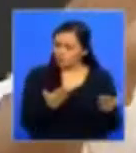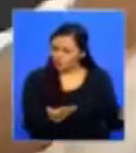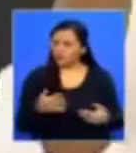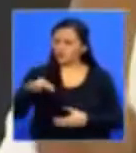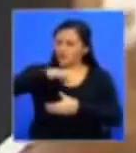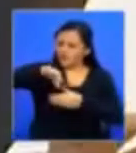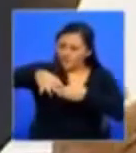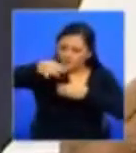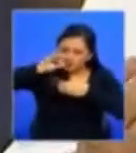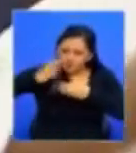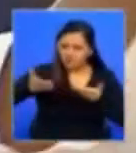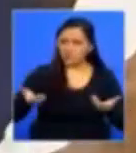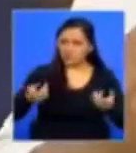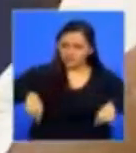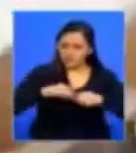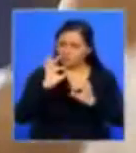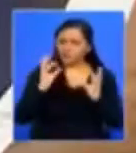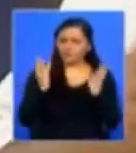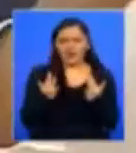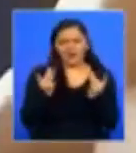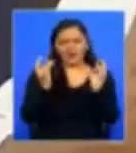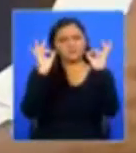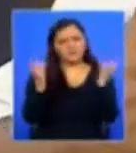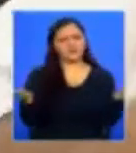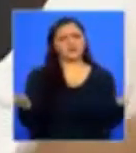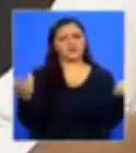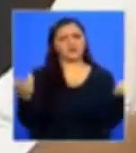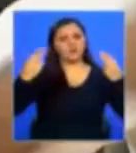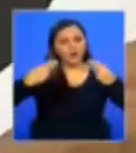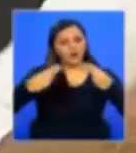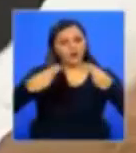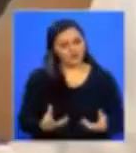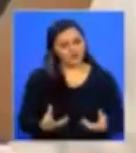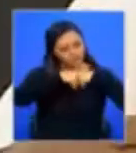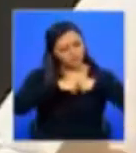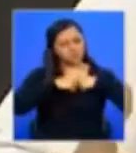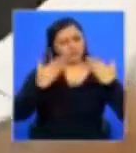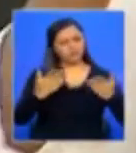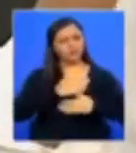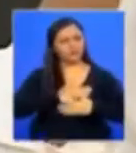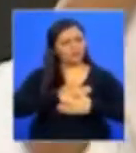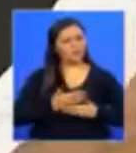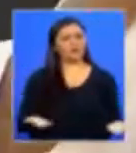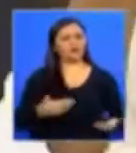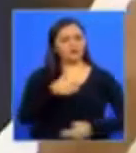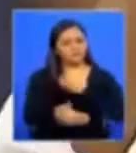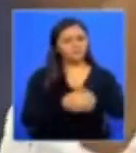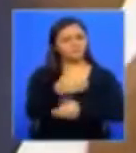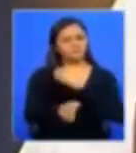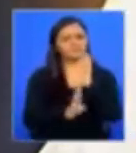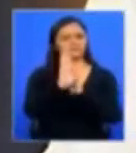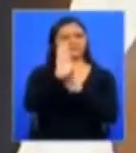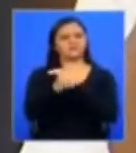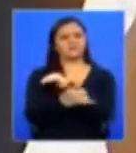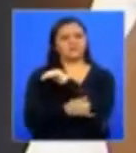compañeros, servicios de la mejor calidad. Todos a ponernos Huaquillas, el oro, la patria al hombro, para sacar adelante